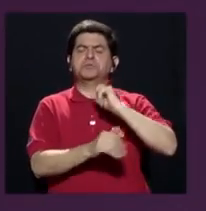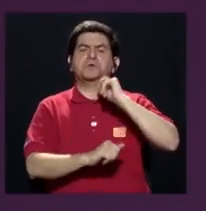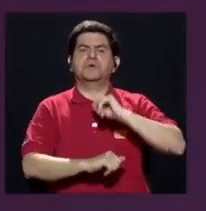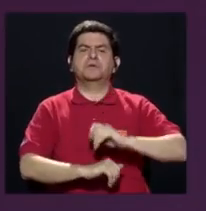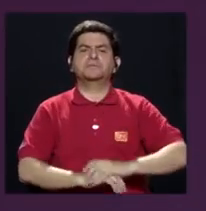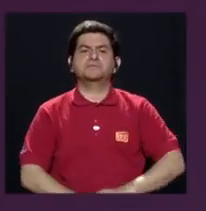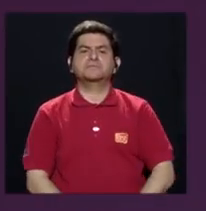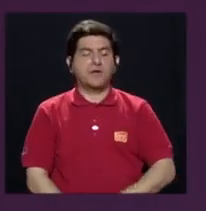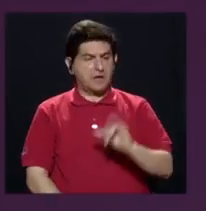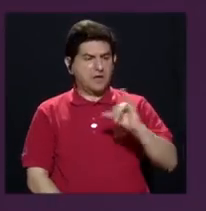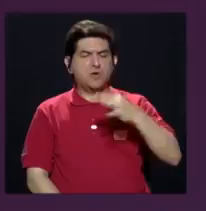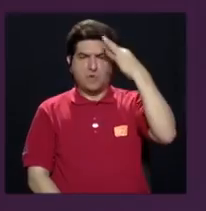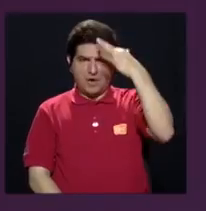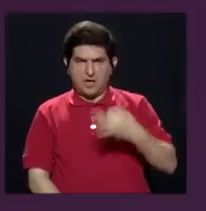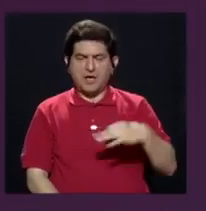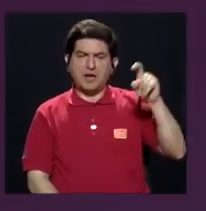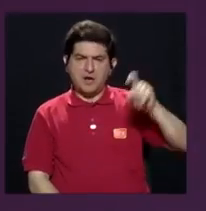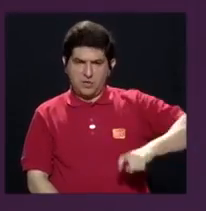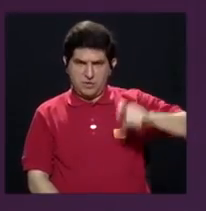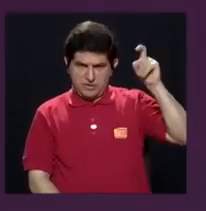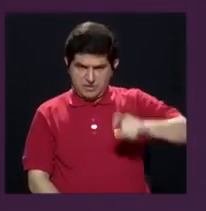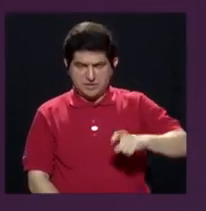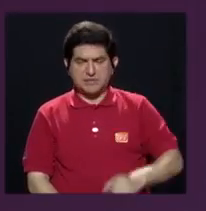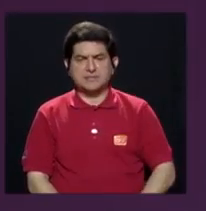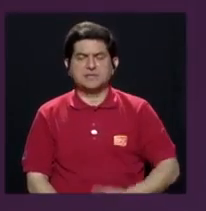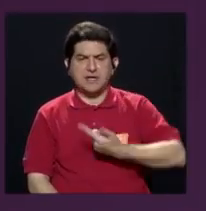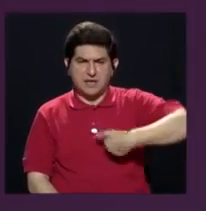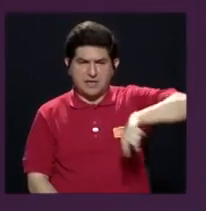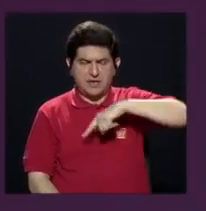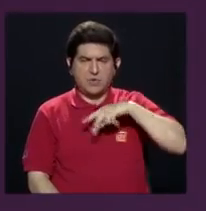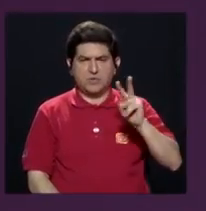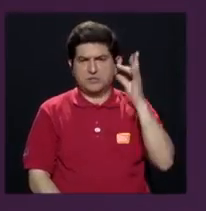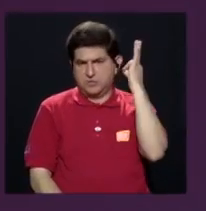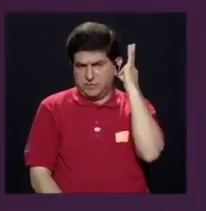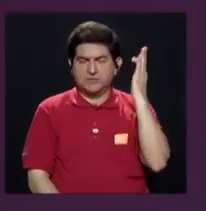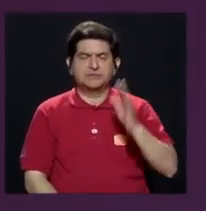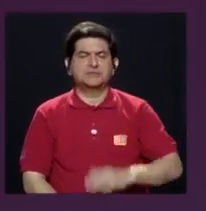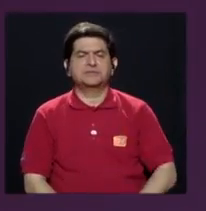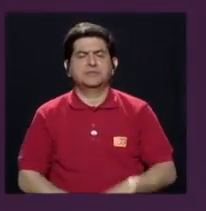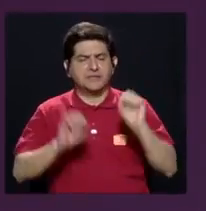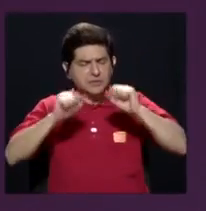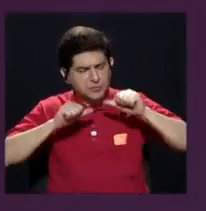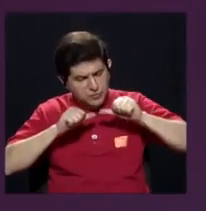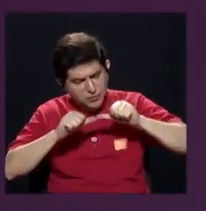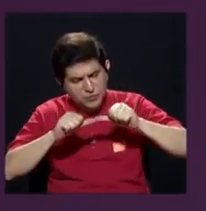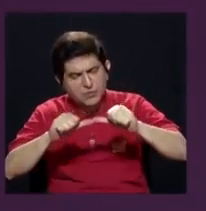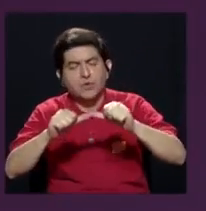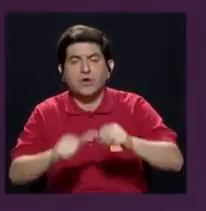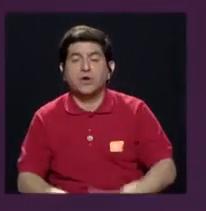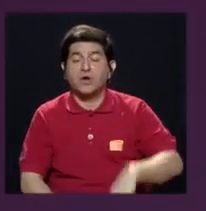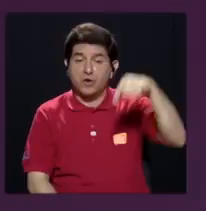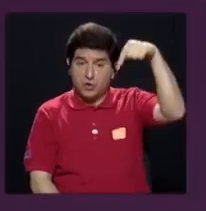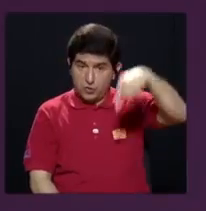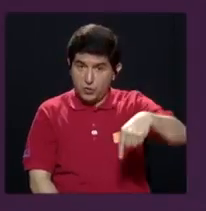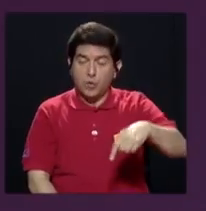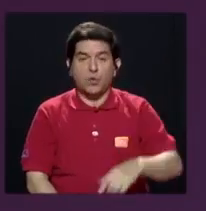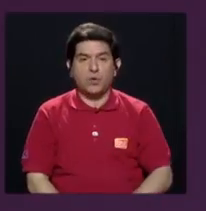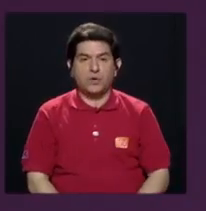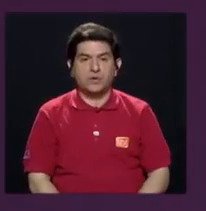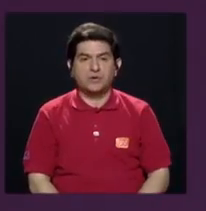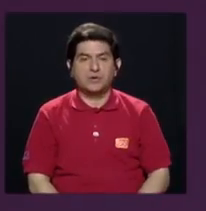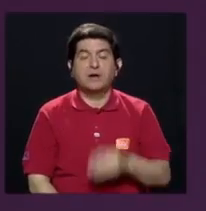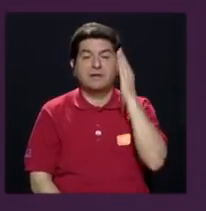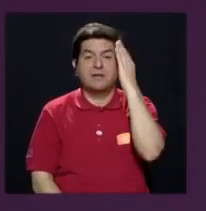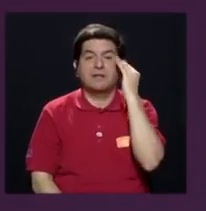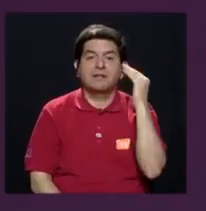que también hay mucha necesidad en nuestras compañeras verdad de seguir y hoy Pues precisamente de